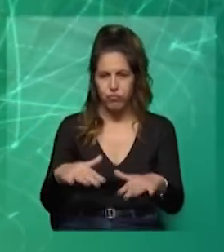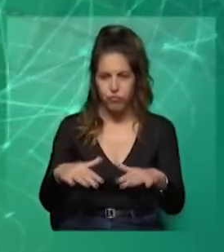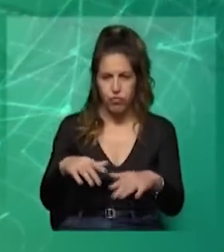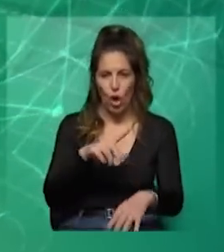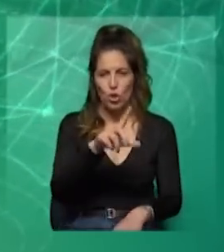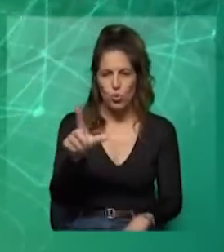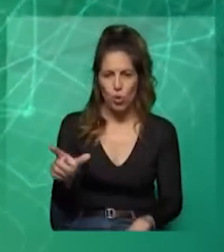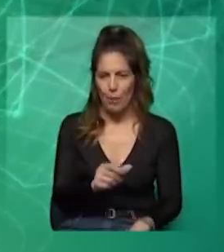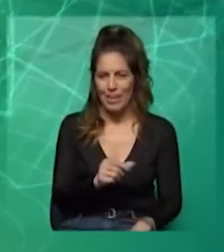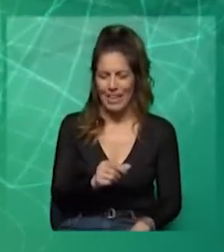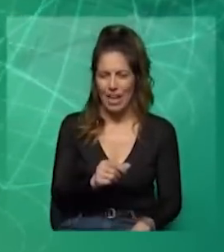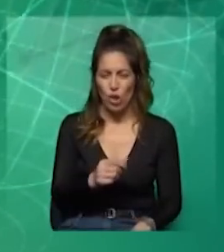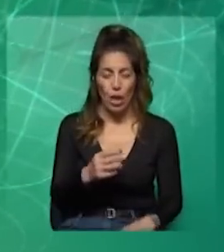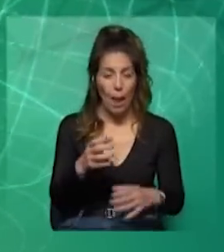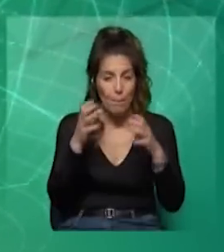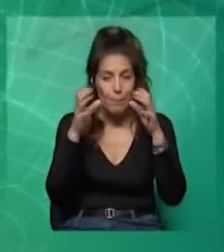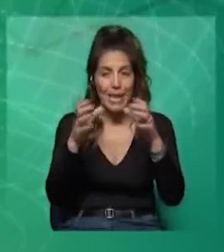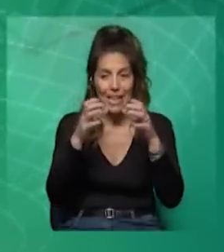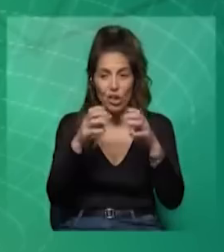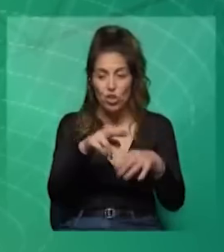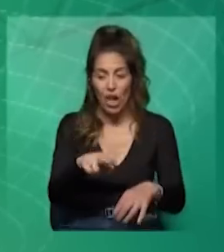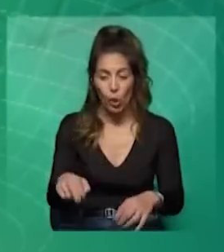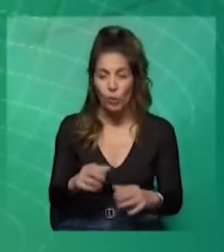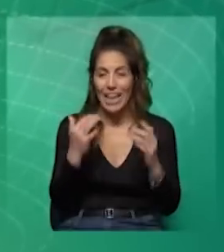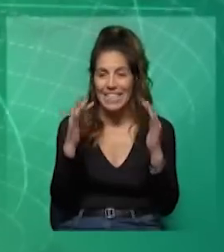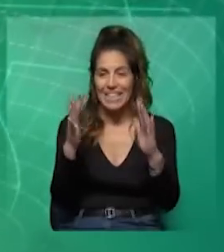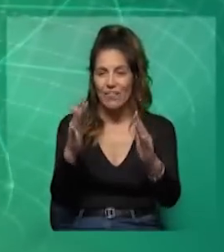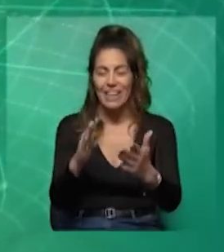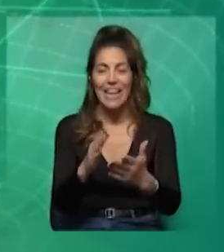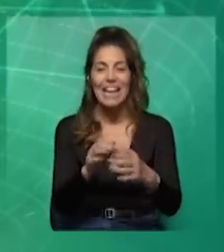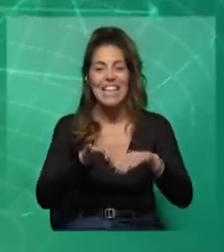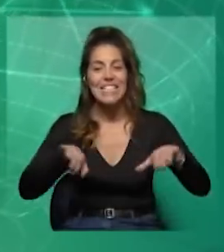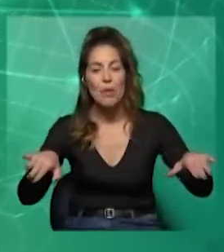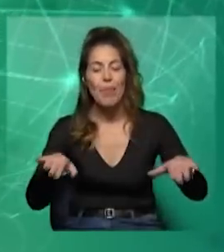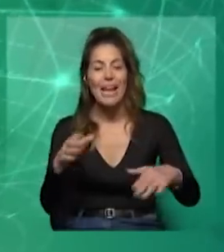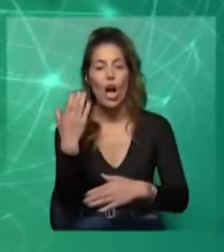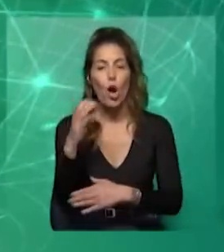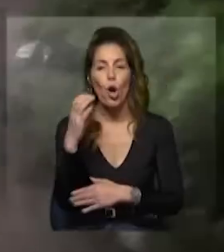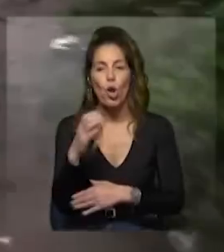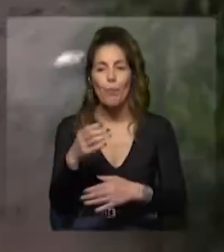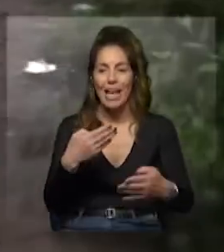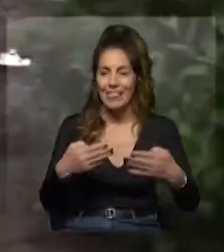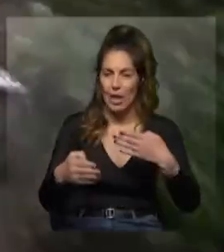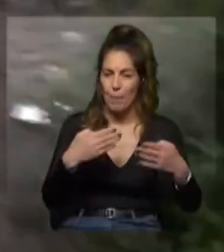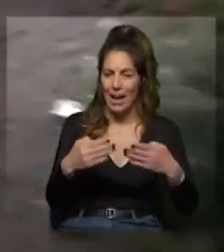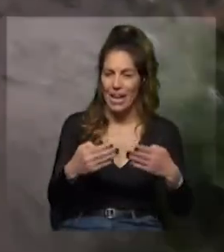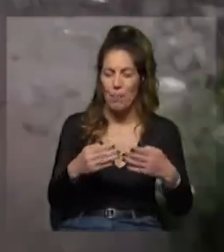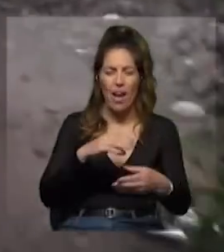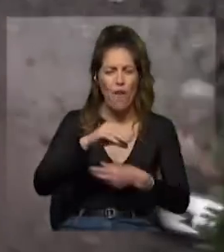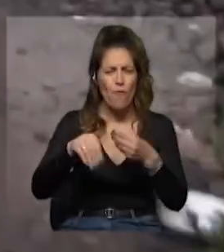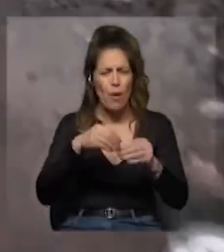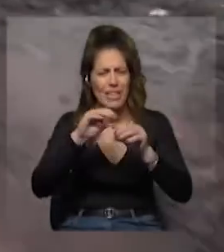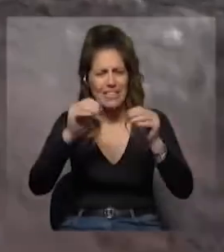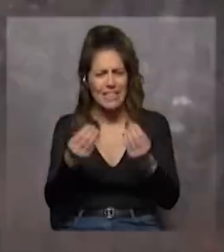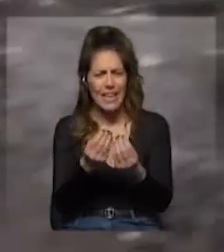emprenden La Peligrosa ruta selvática que separa Colombia de Panamá conocida como el tapón del Darién no da tregua y familias enteras hombres